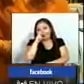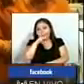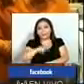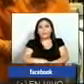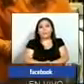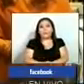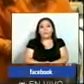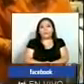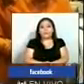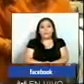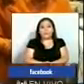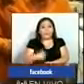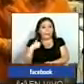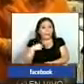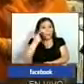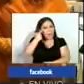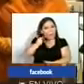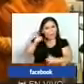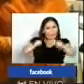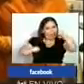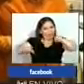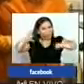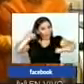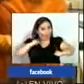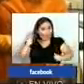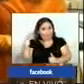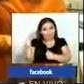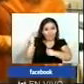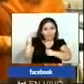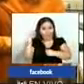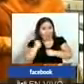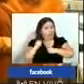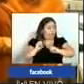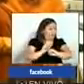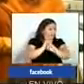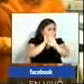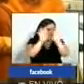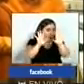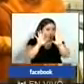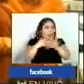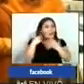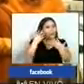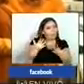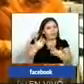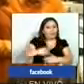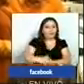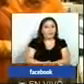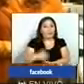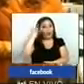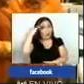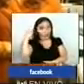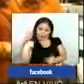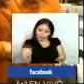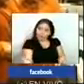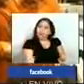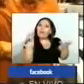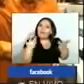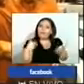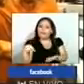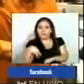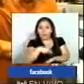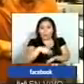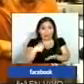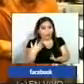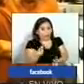Mucha corteza Para que todos bailemos Hasta el amanecer Nos esperamos Pues órale Vayan Nos